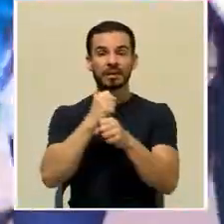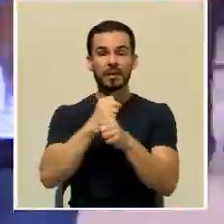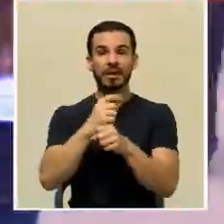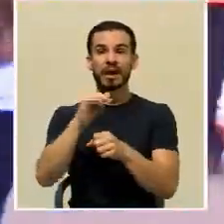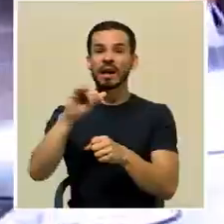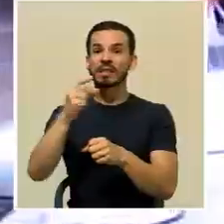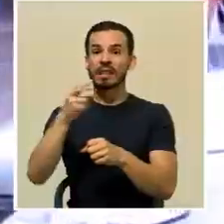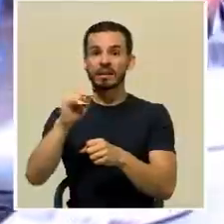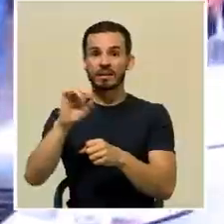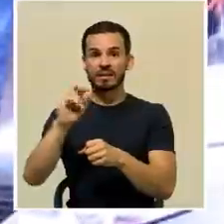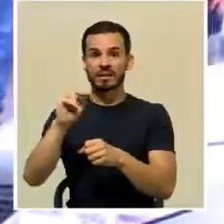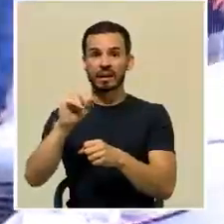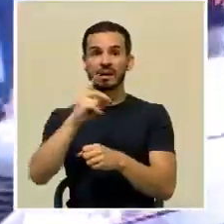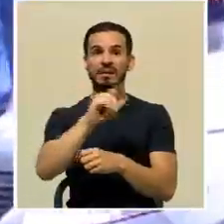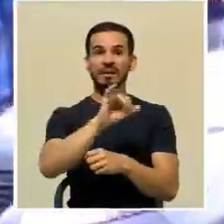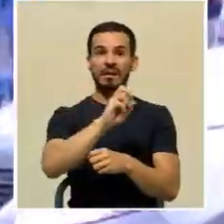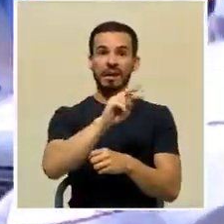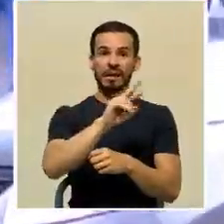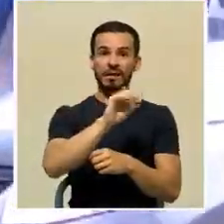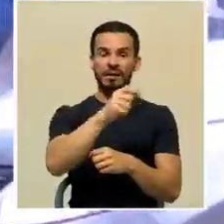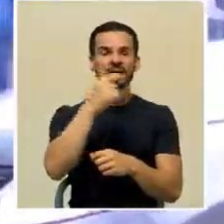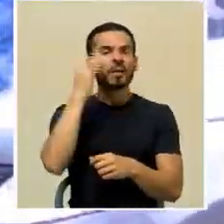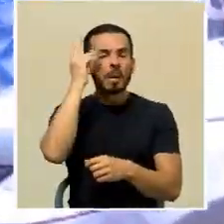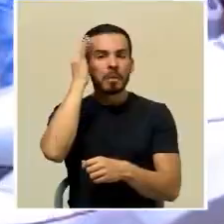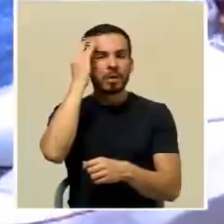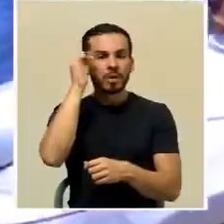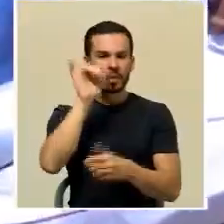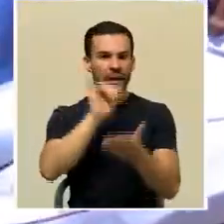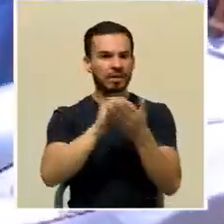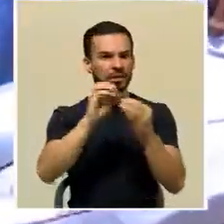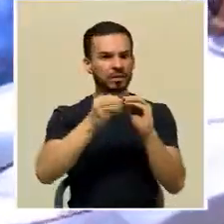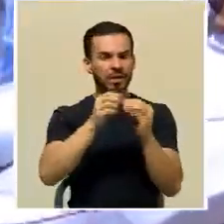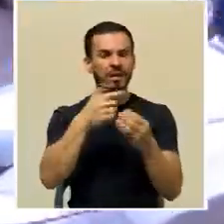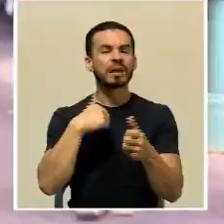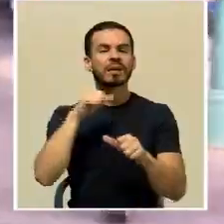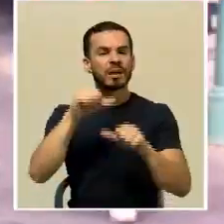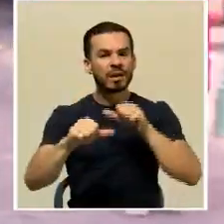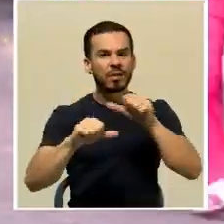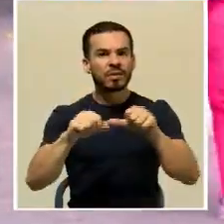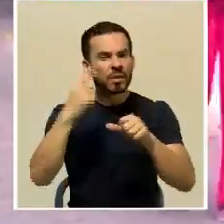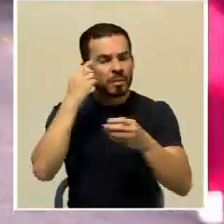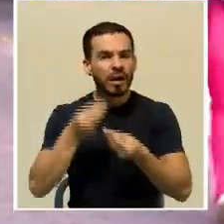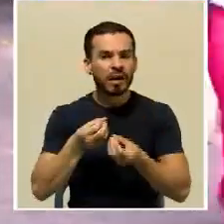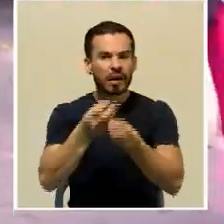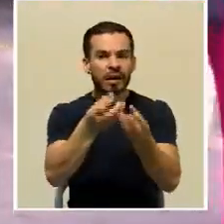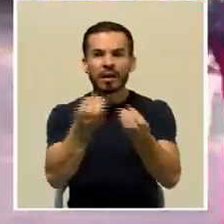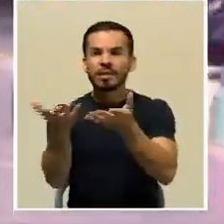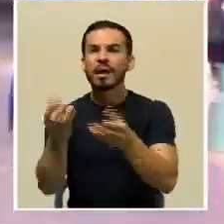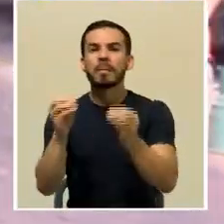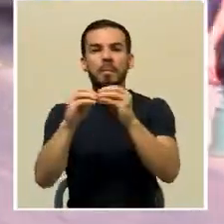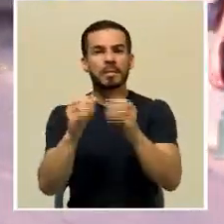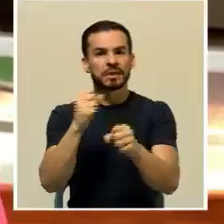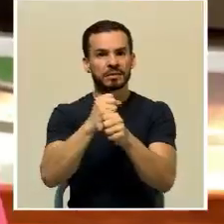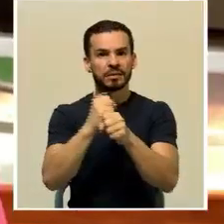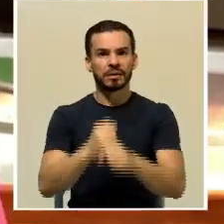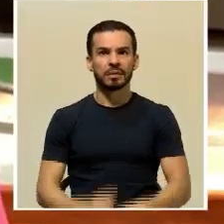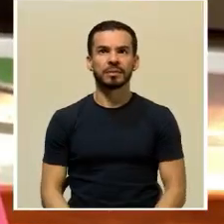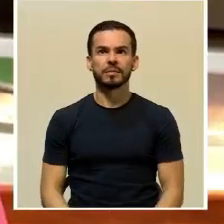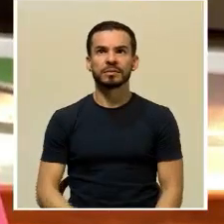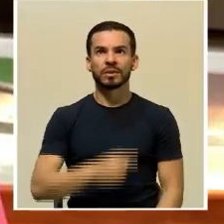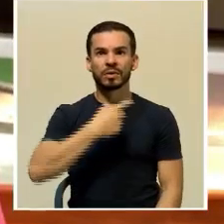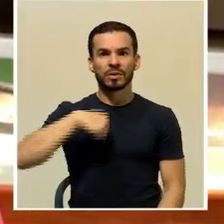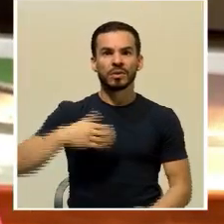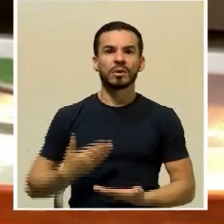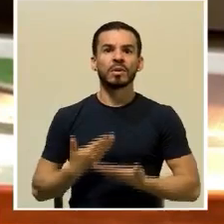Yanina Dinarte, afirmó que ve con preocupación los datos y agregó que está haciendo un gran esfuerzo para generar alternativas de empleo. Hemos